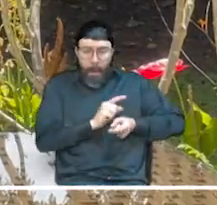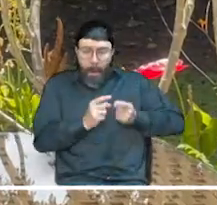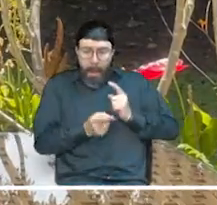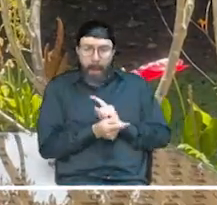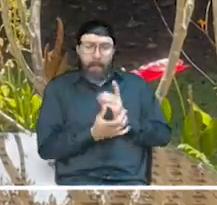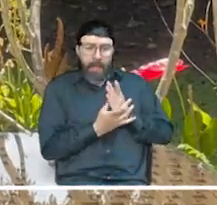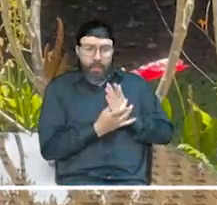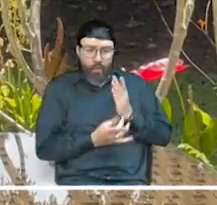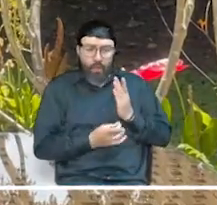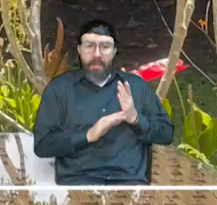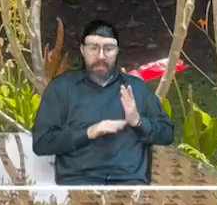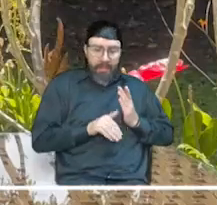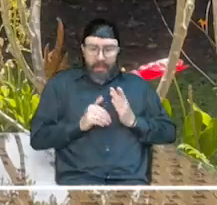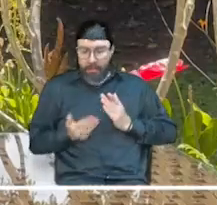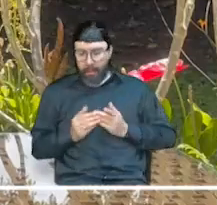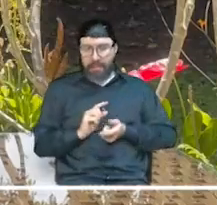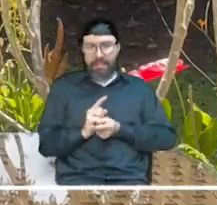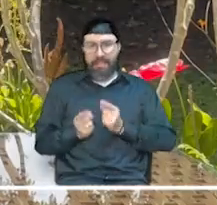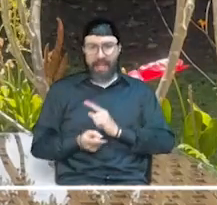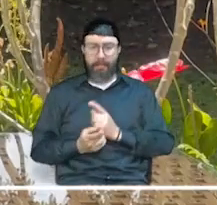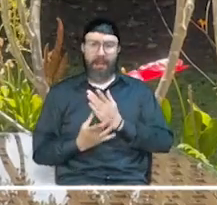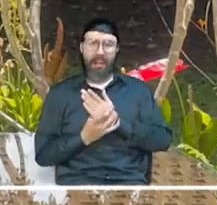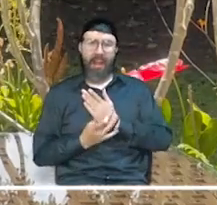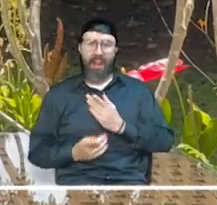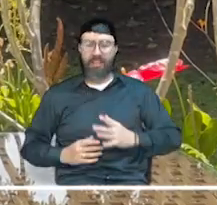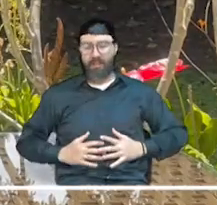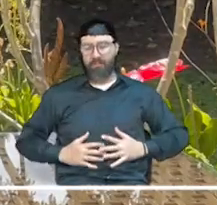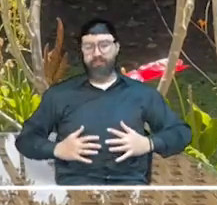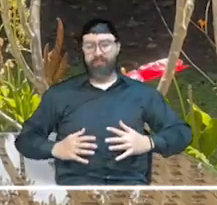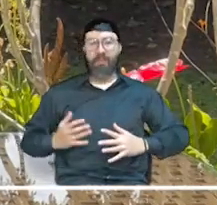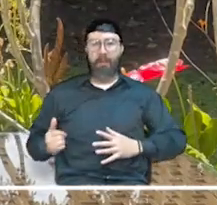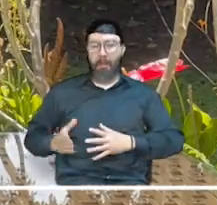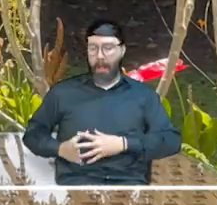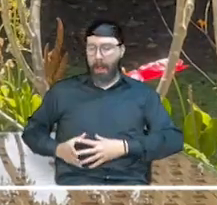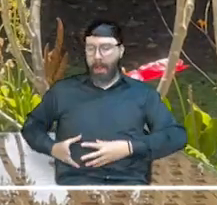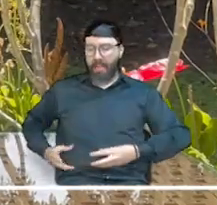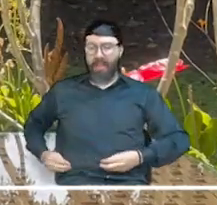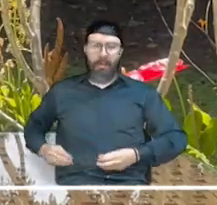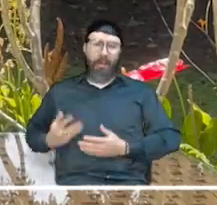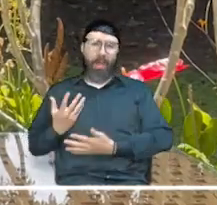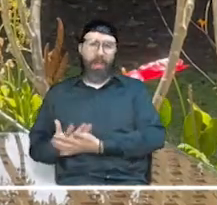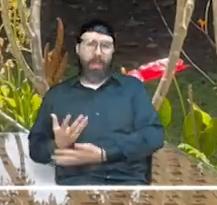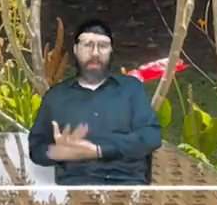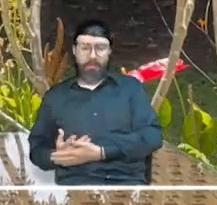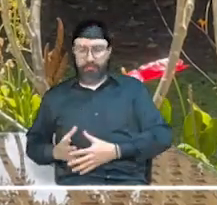van a convertir en grasas, porque llegan al hígado,